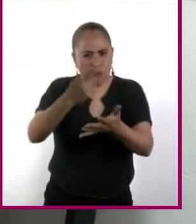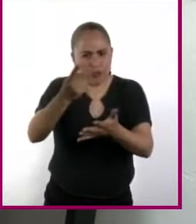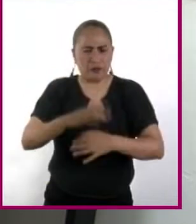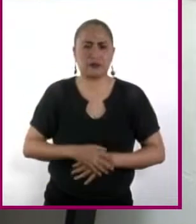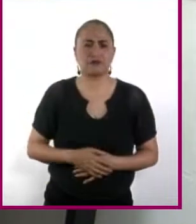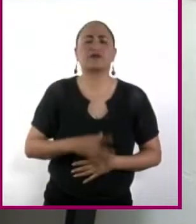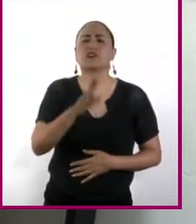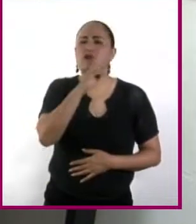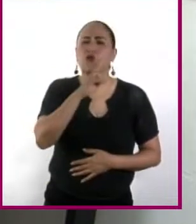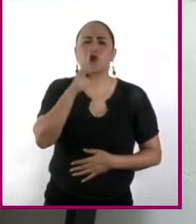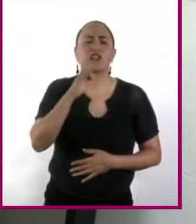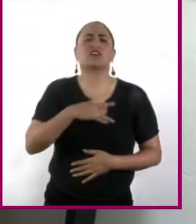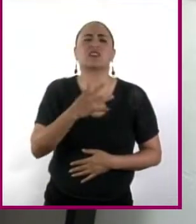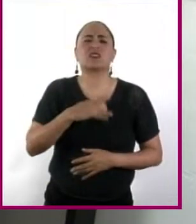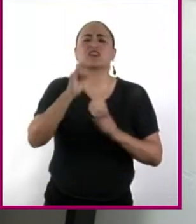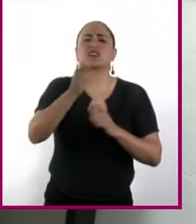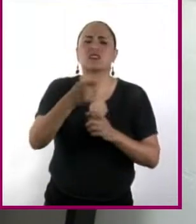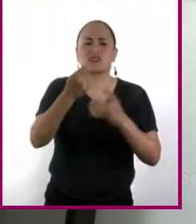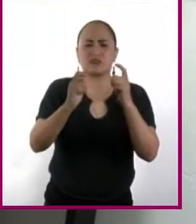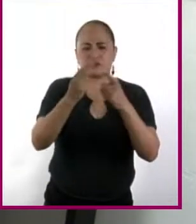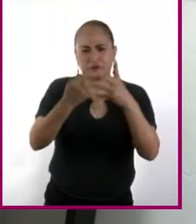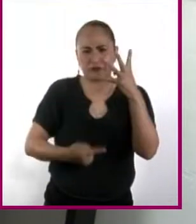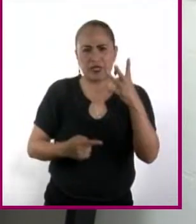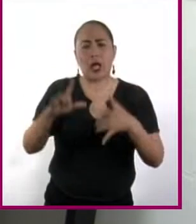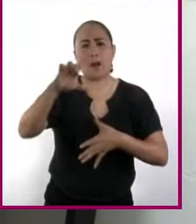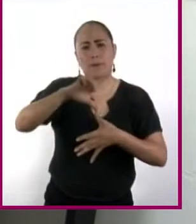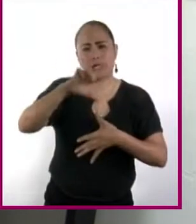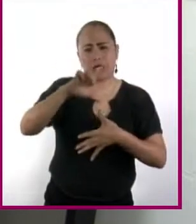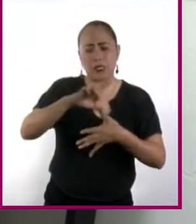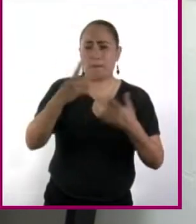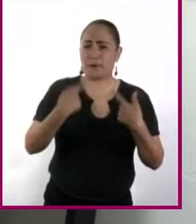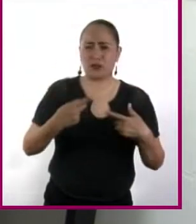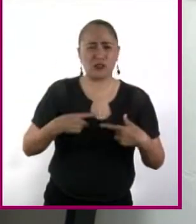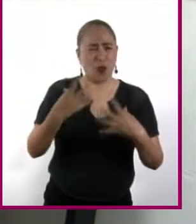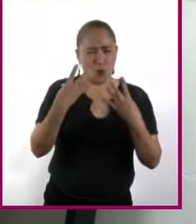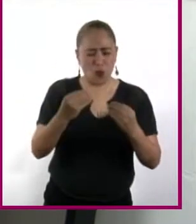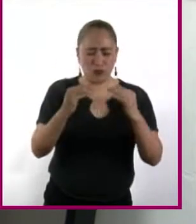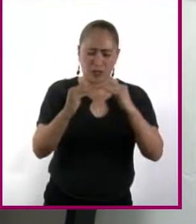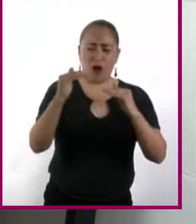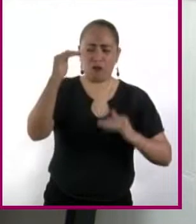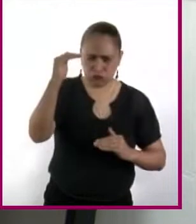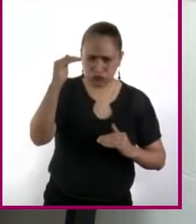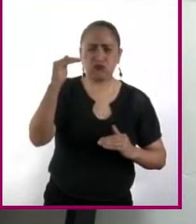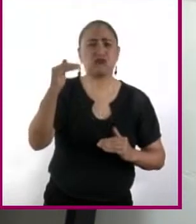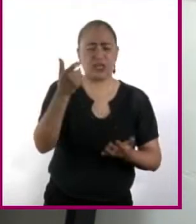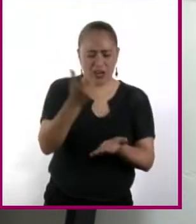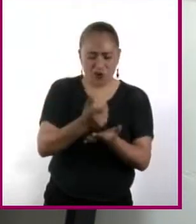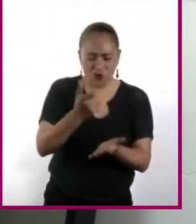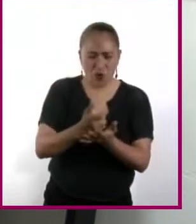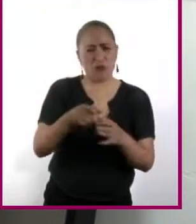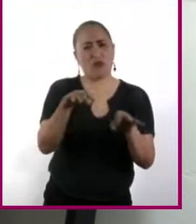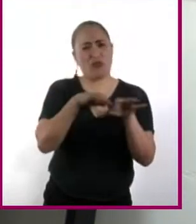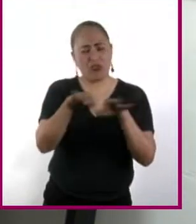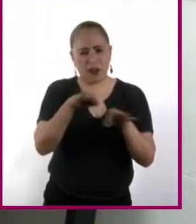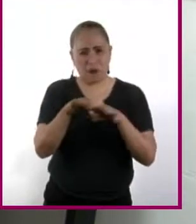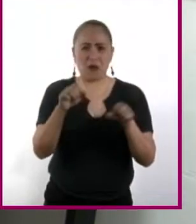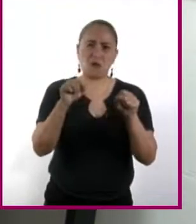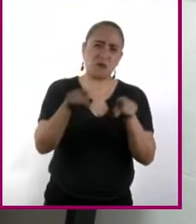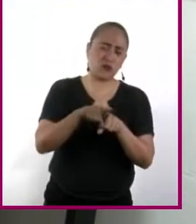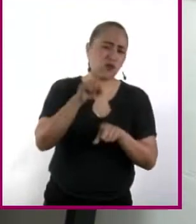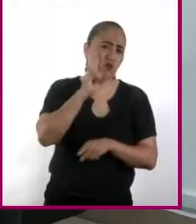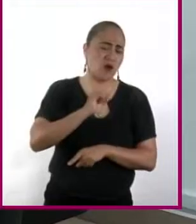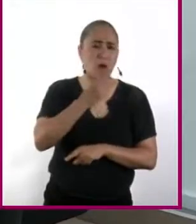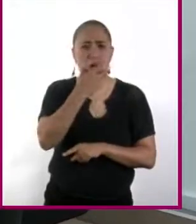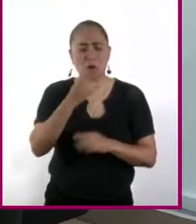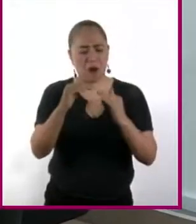estas notas? Que en los países de América Latina muchas personas viven en condiciones de desigualdad en el ámbito económico, laboral y de género, entre